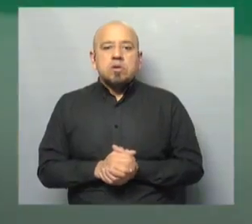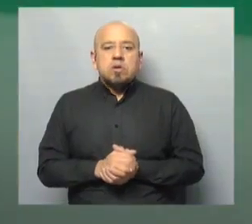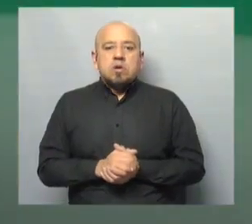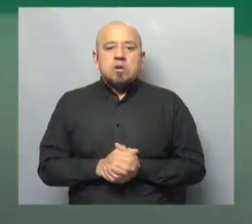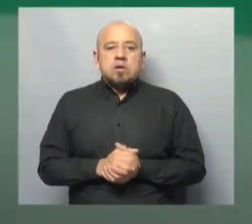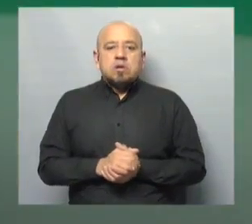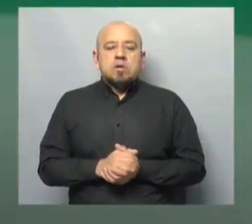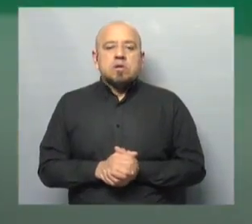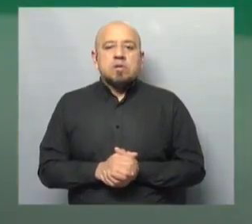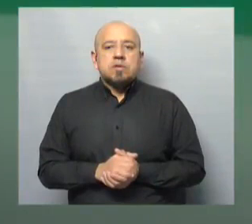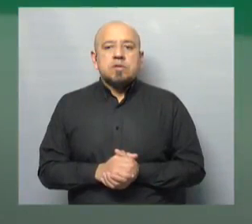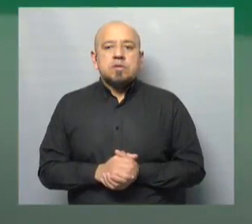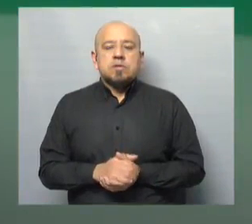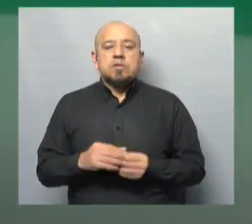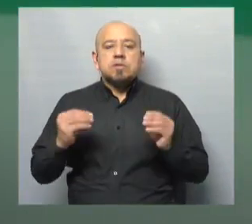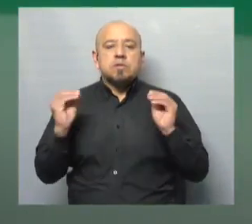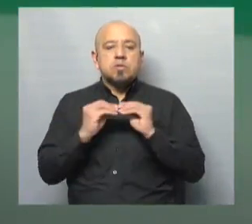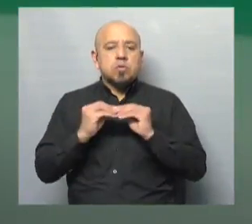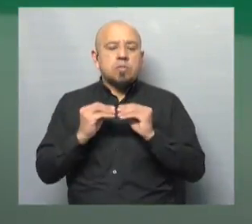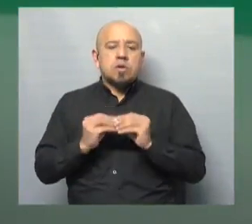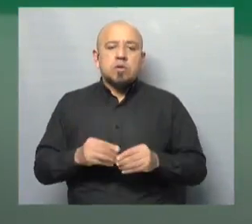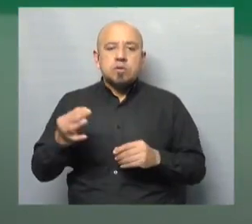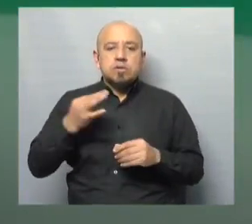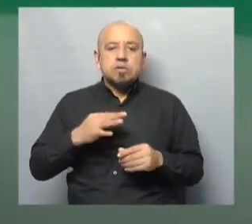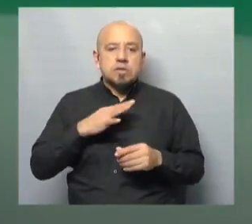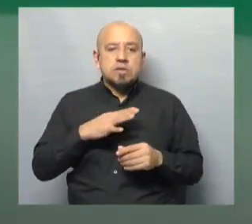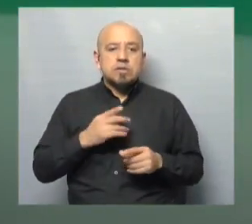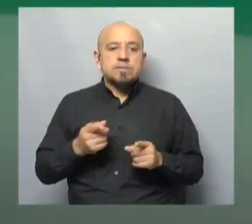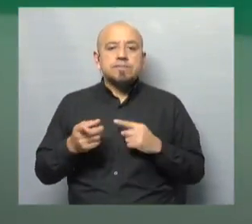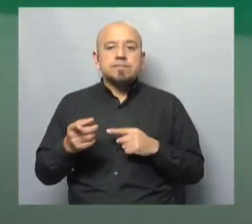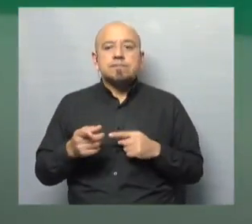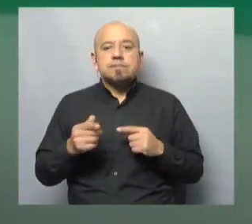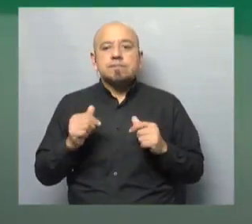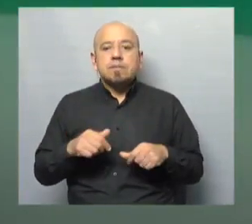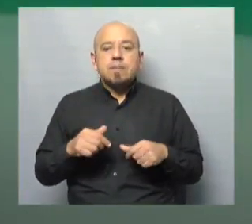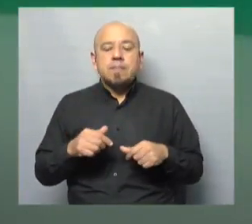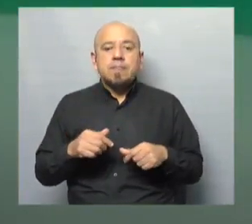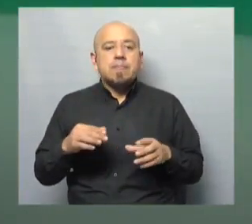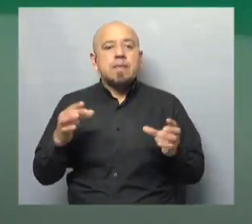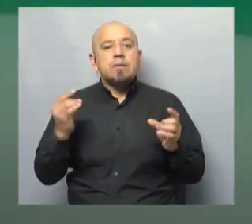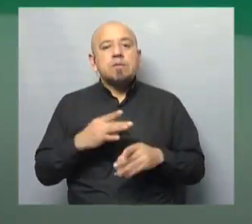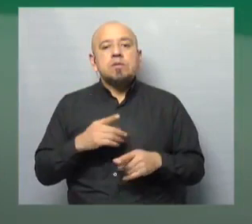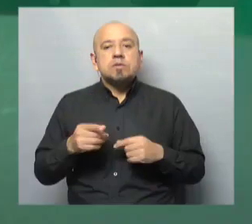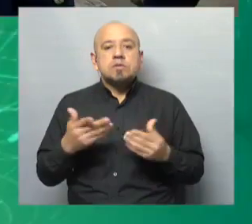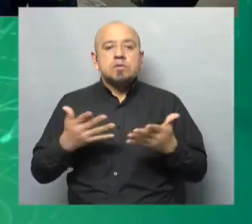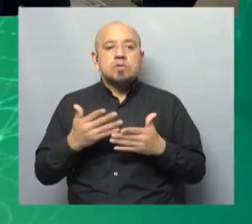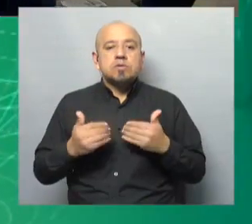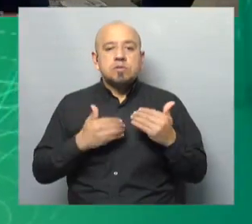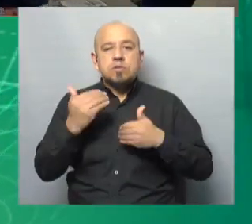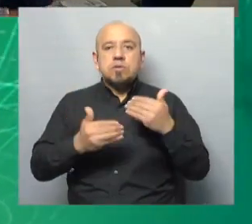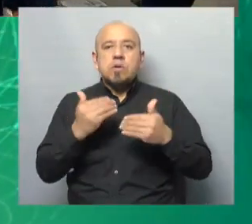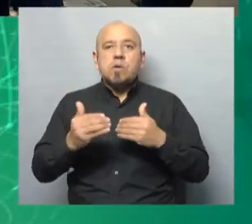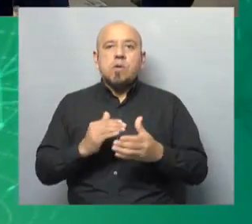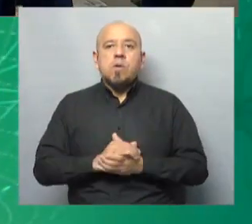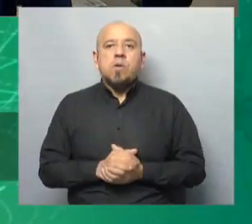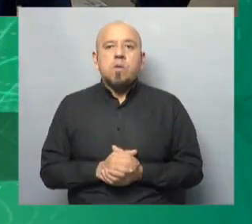bueno algo nos ha adelantado a nuestro compañero diego martín pero hay más es cierto que de hecho el avance y ahora el desarrollo adelante